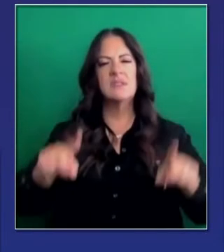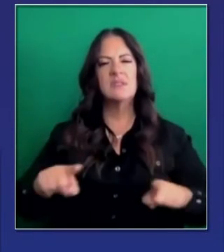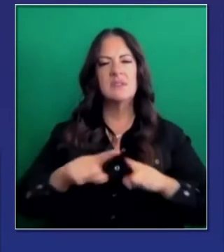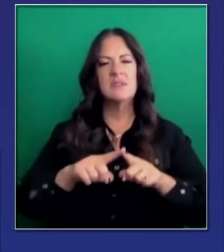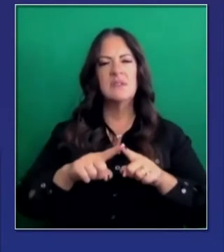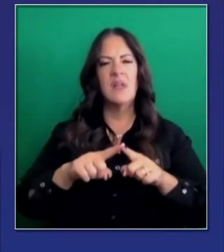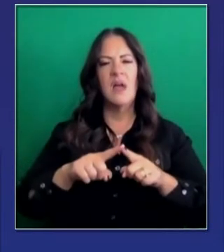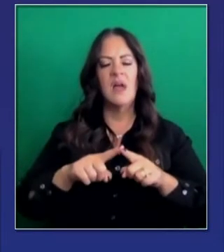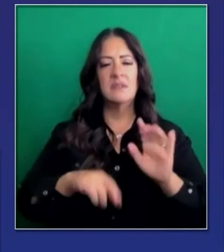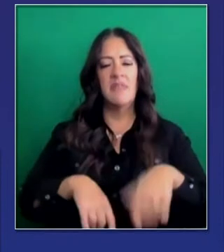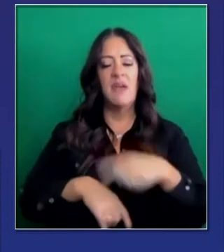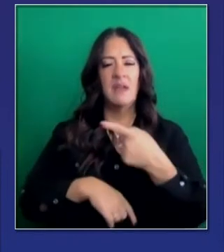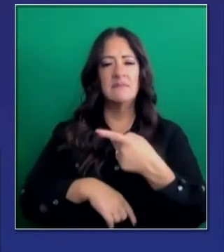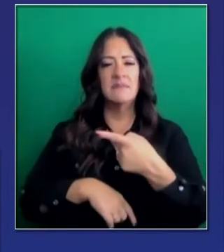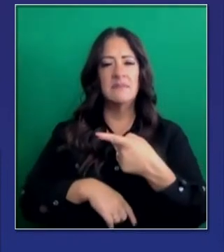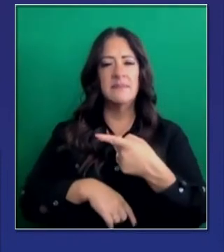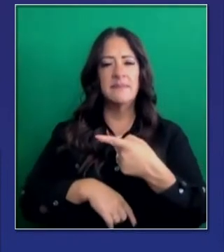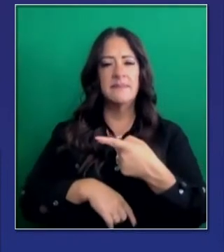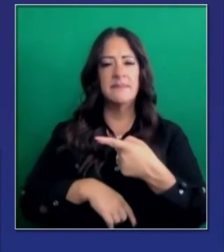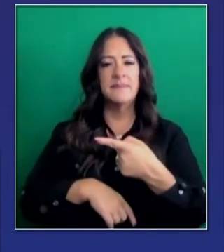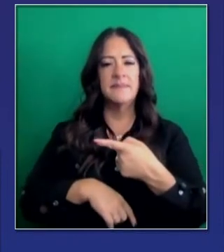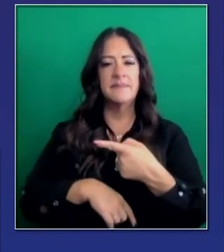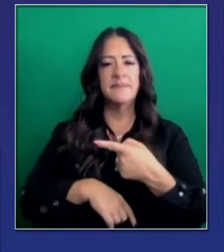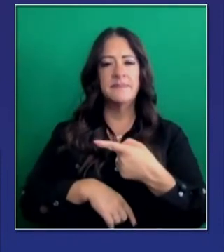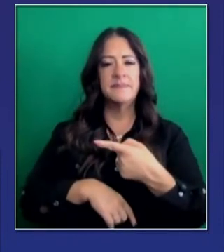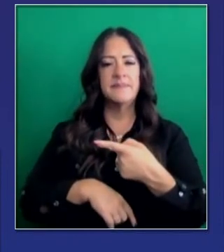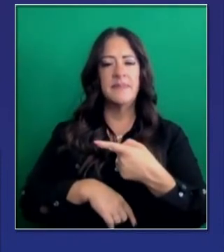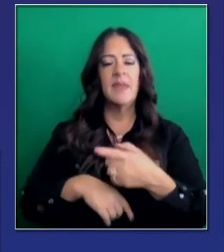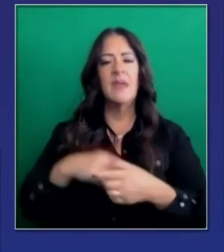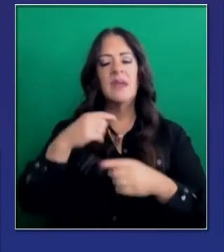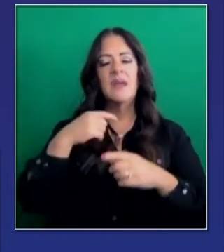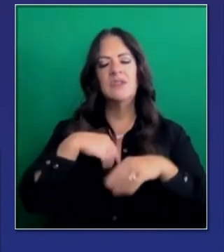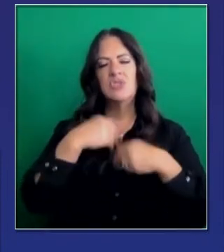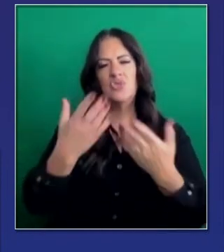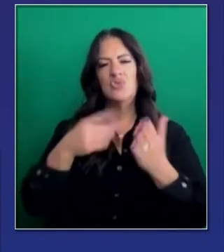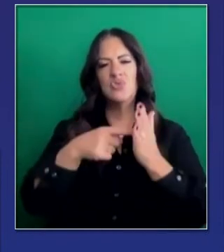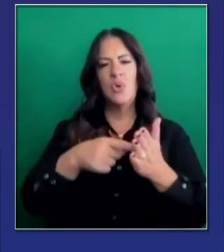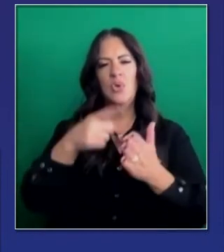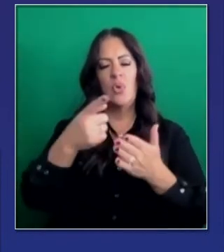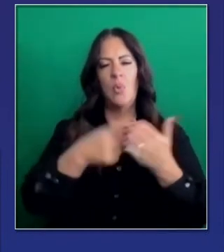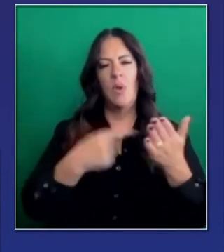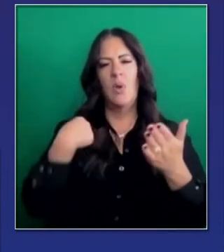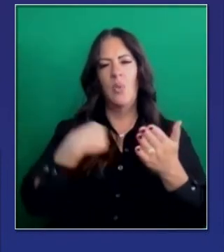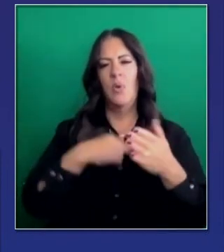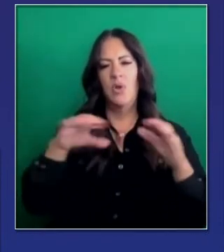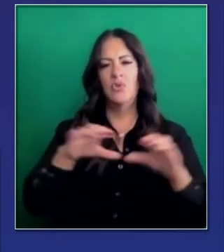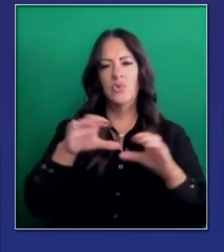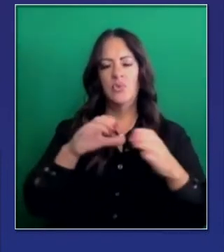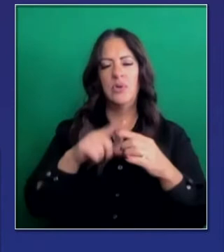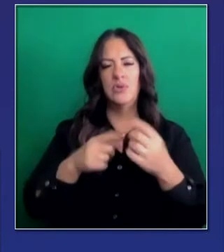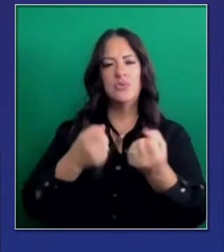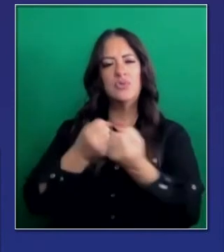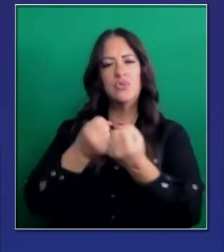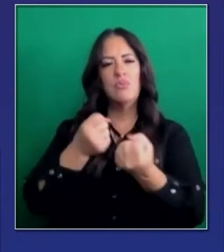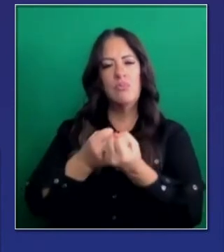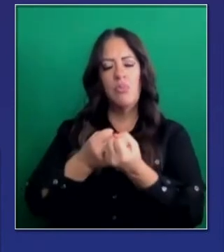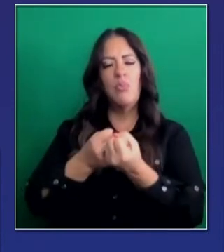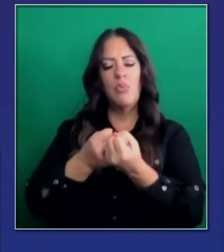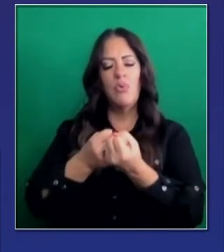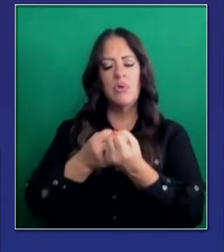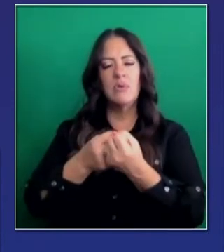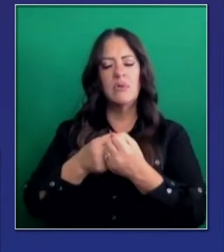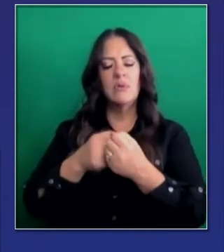que hicimos para apoyar nuestros esfuerzos a nivel local en expandir nuestro alcance nacionalmente en